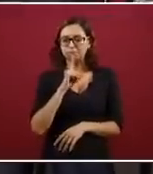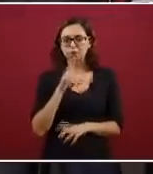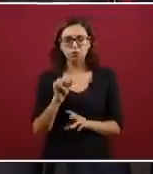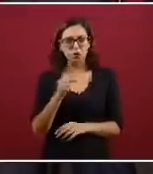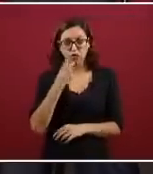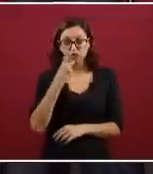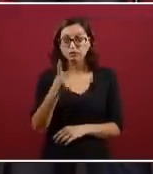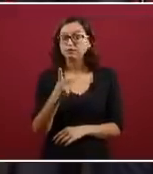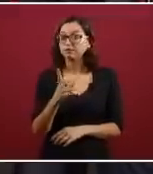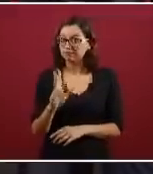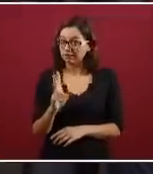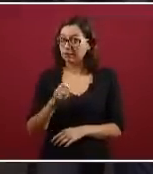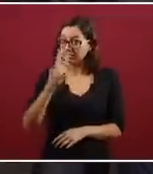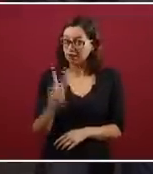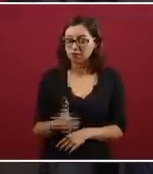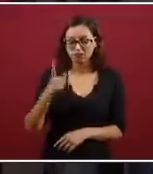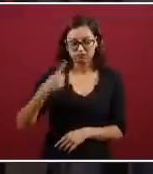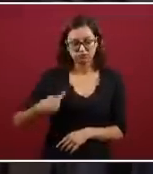Hemos cumplido.